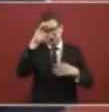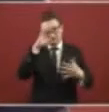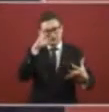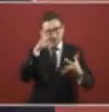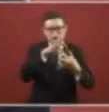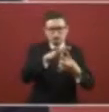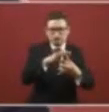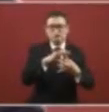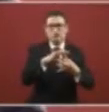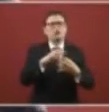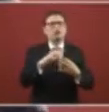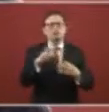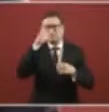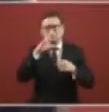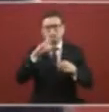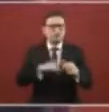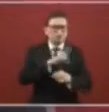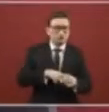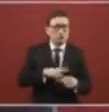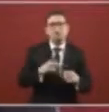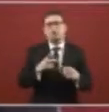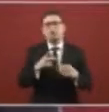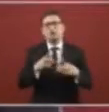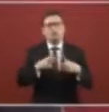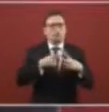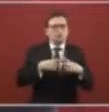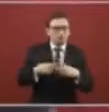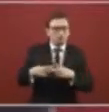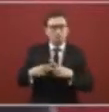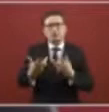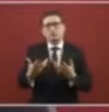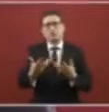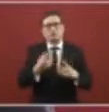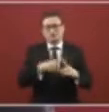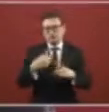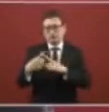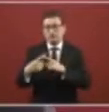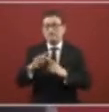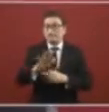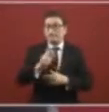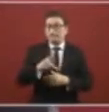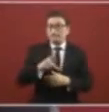las ciencias naturales en las matemáticas pero